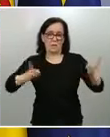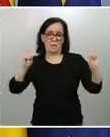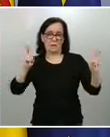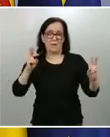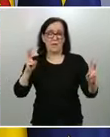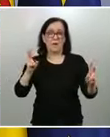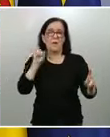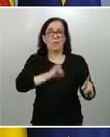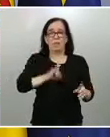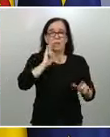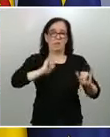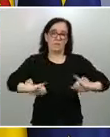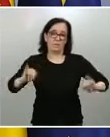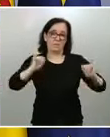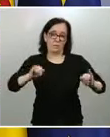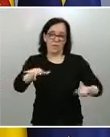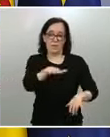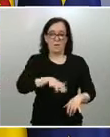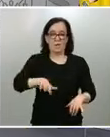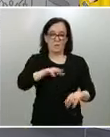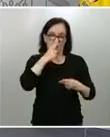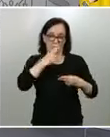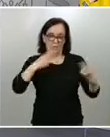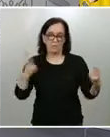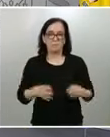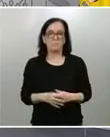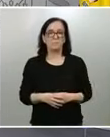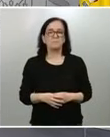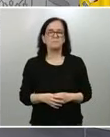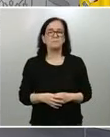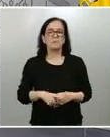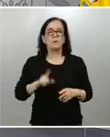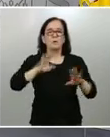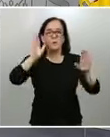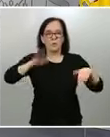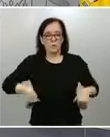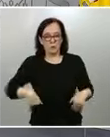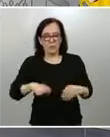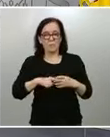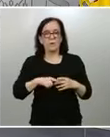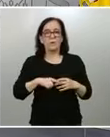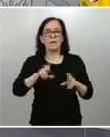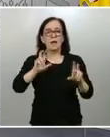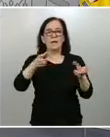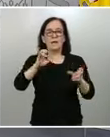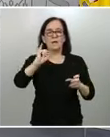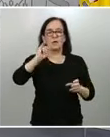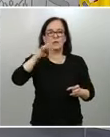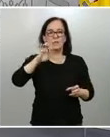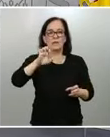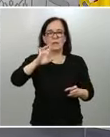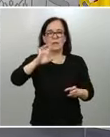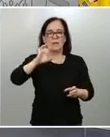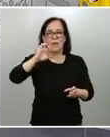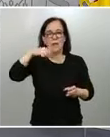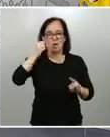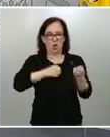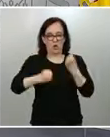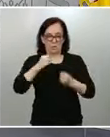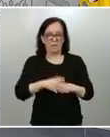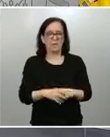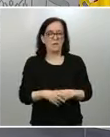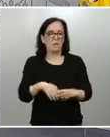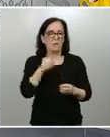público vamos ya al último turno radio intereconomía hablaba adelante buenas tardes rubén gil de radio